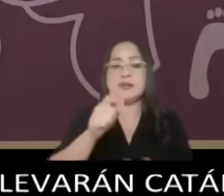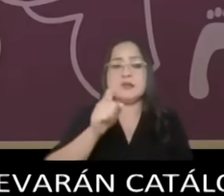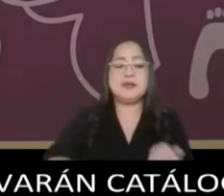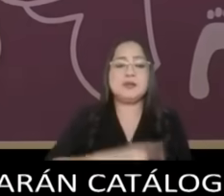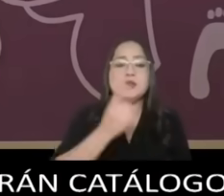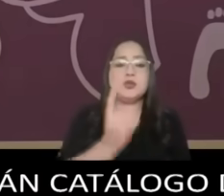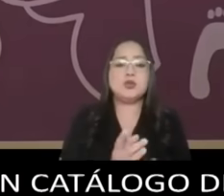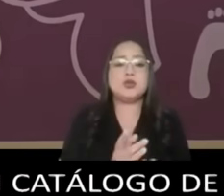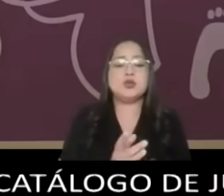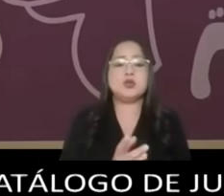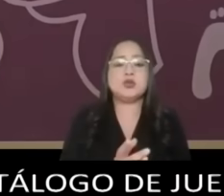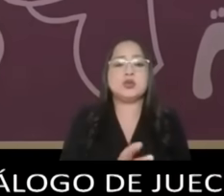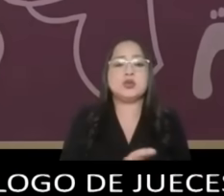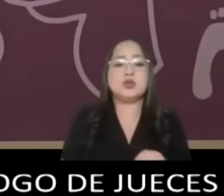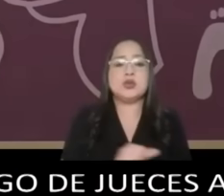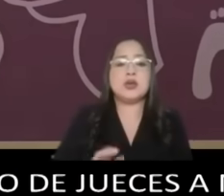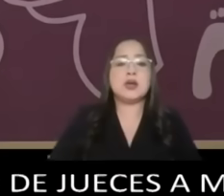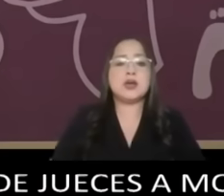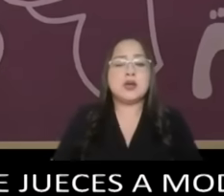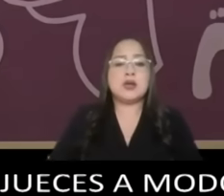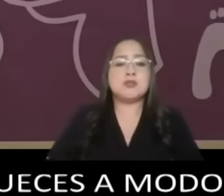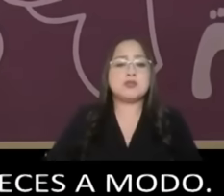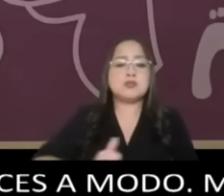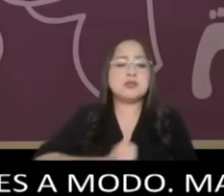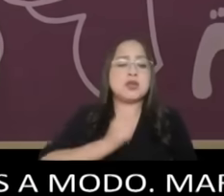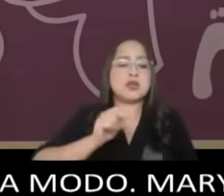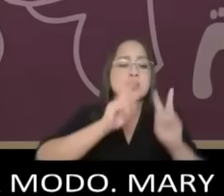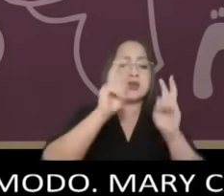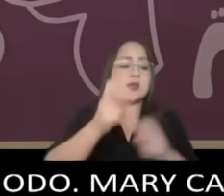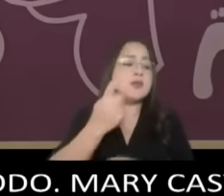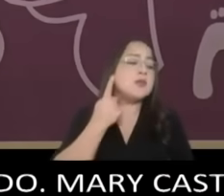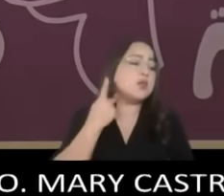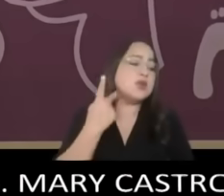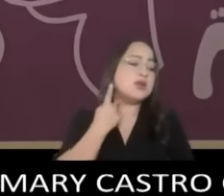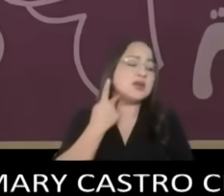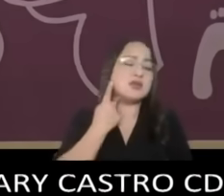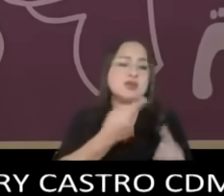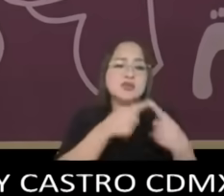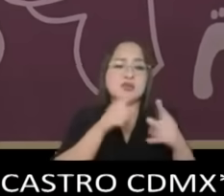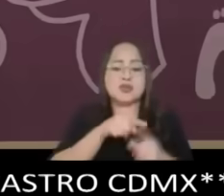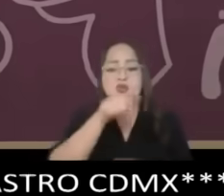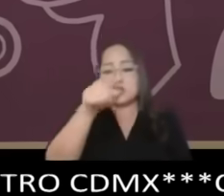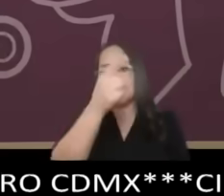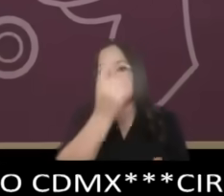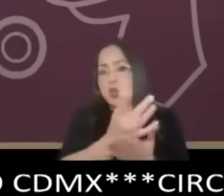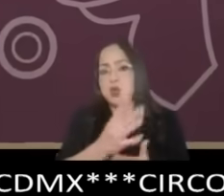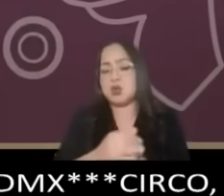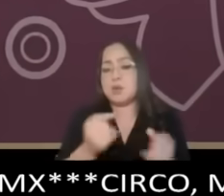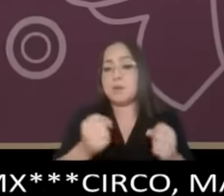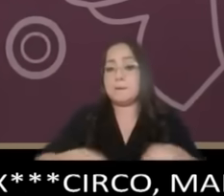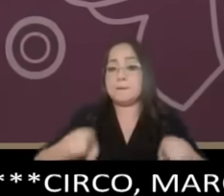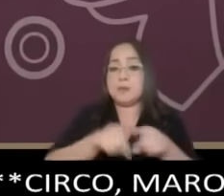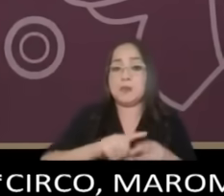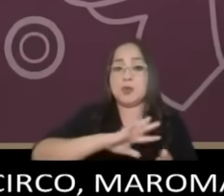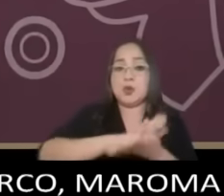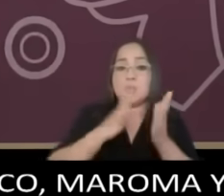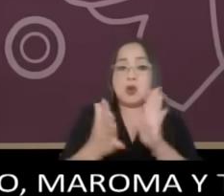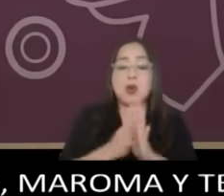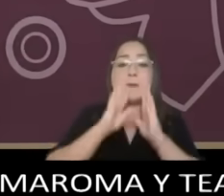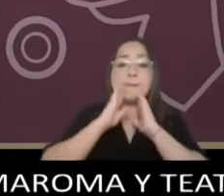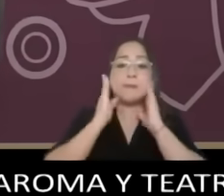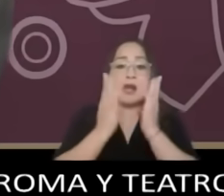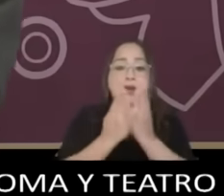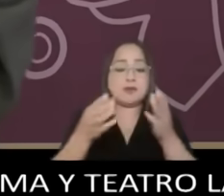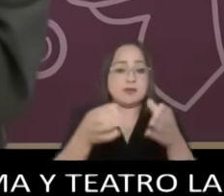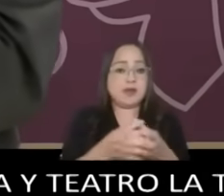Chaparro, incluidos en un texto para el semanario Proceso, o más bien la revista mensual Proceso, ya es mensual, y señalan que no